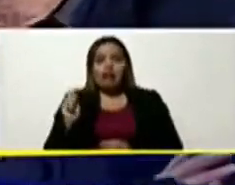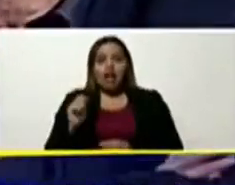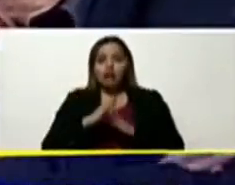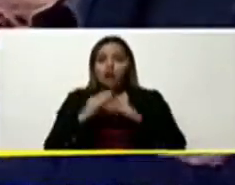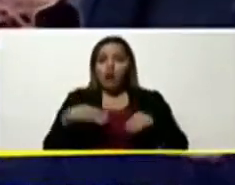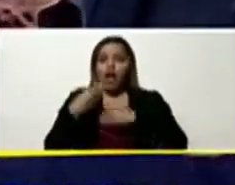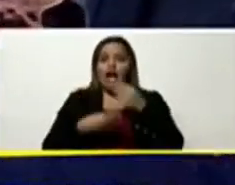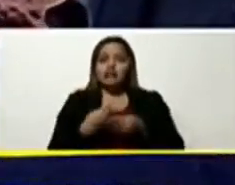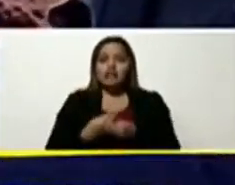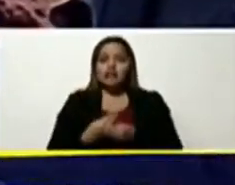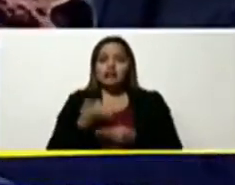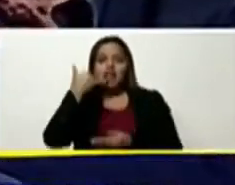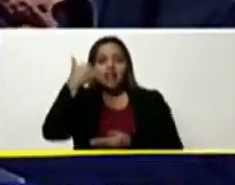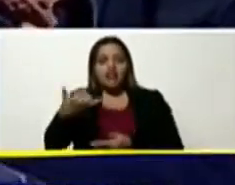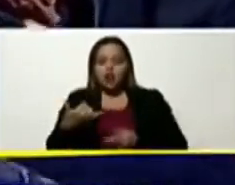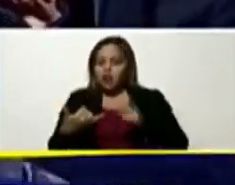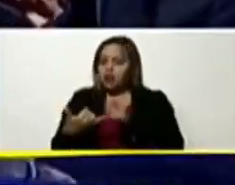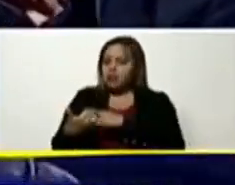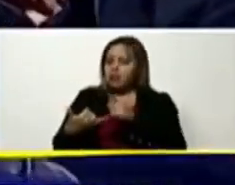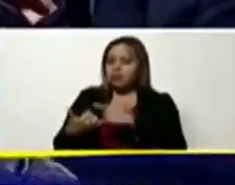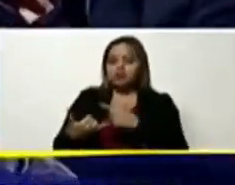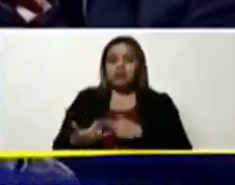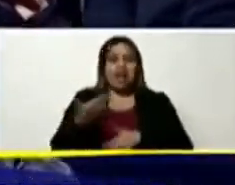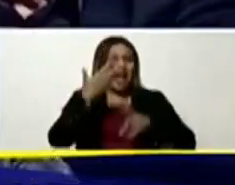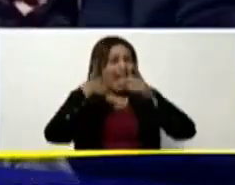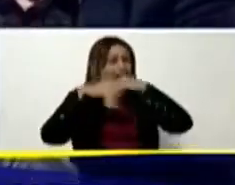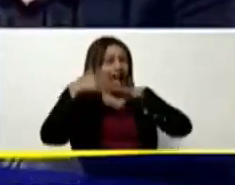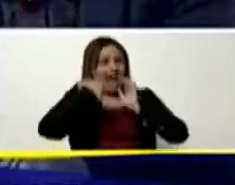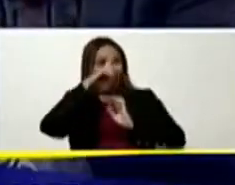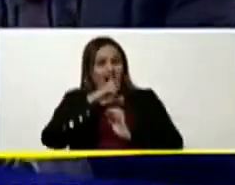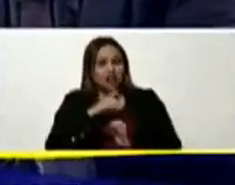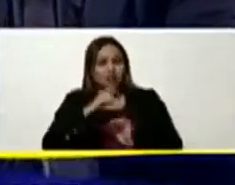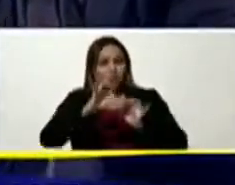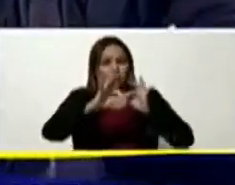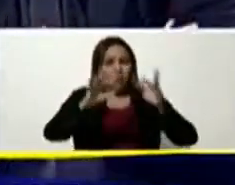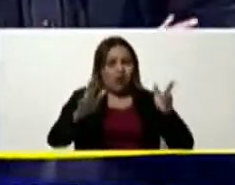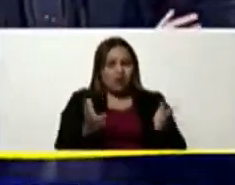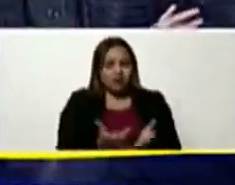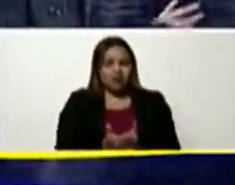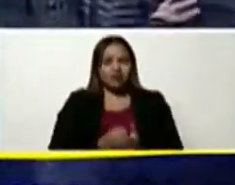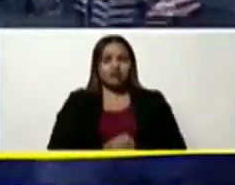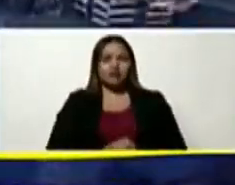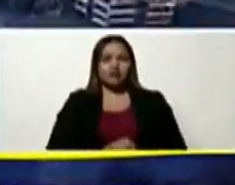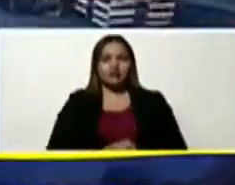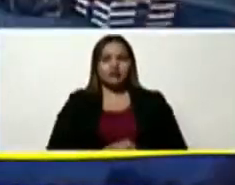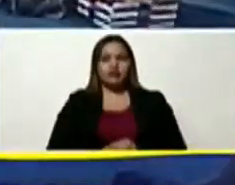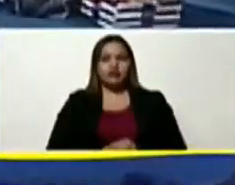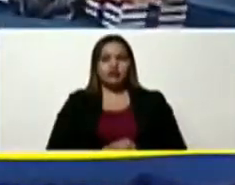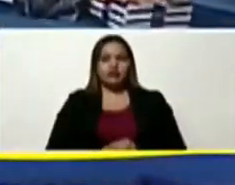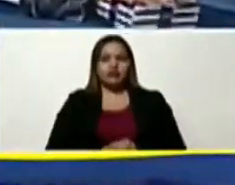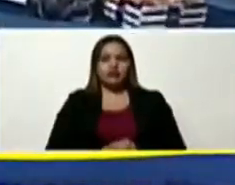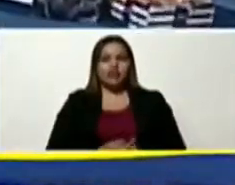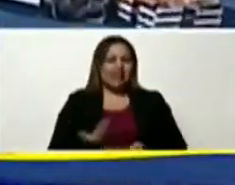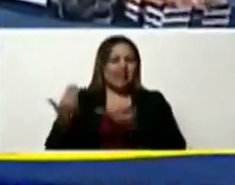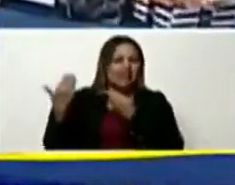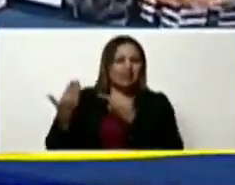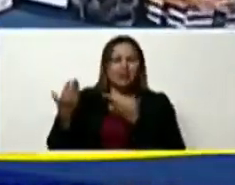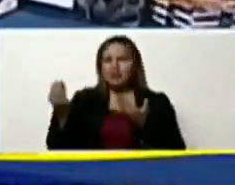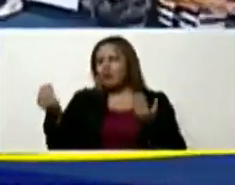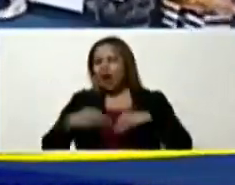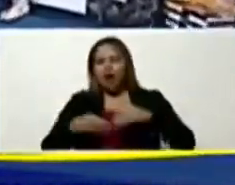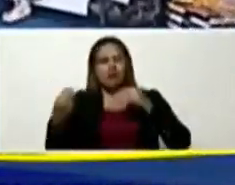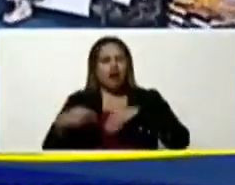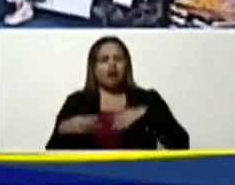celular. En la época de la pandemia, bueno, eso se acentuó